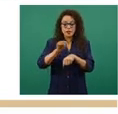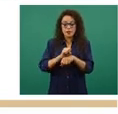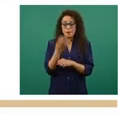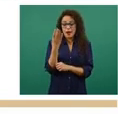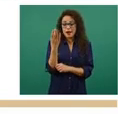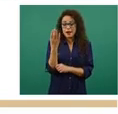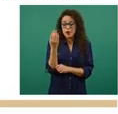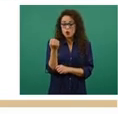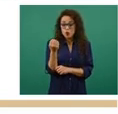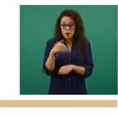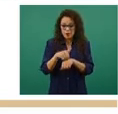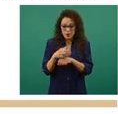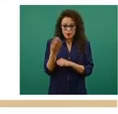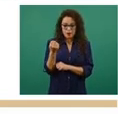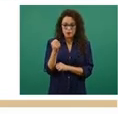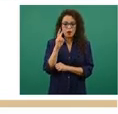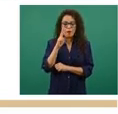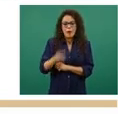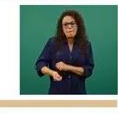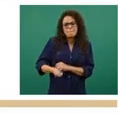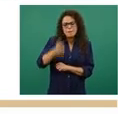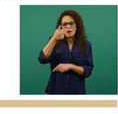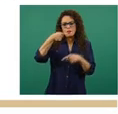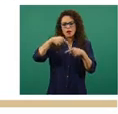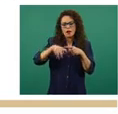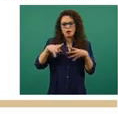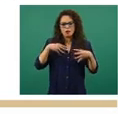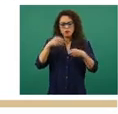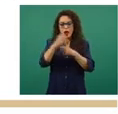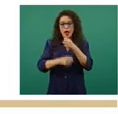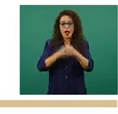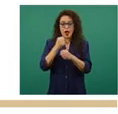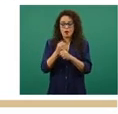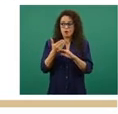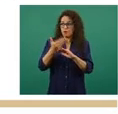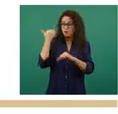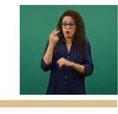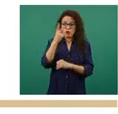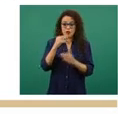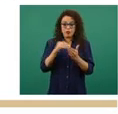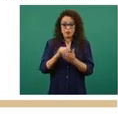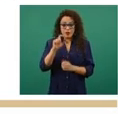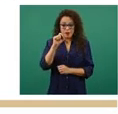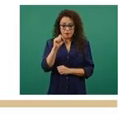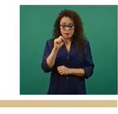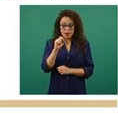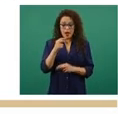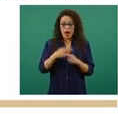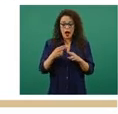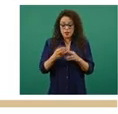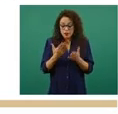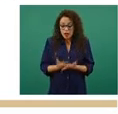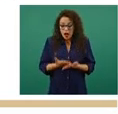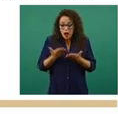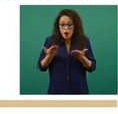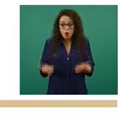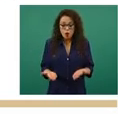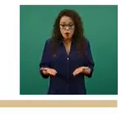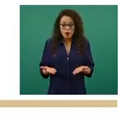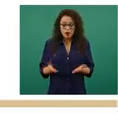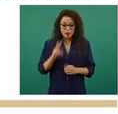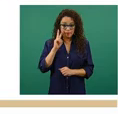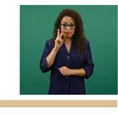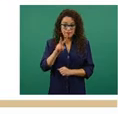tuvimos los primeros casos en el año 2020, hasta la semana en este momento que tenemos,